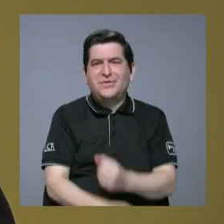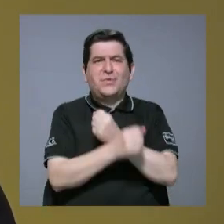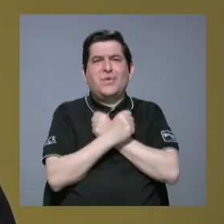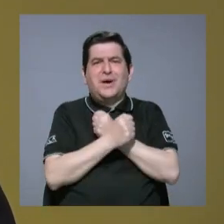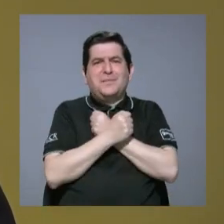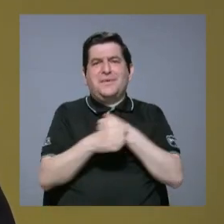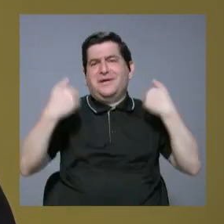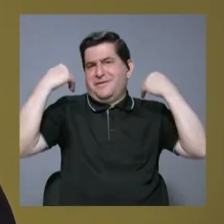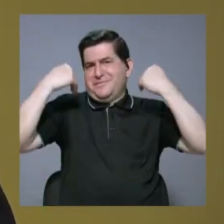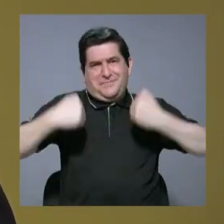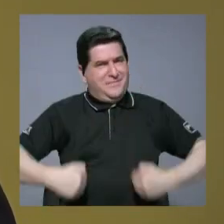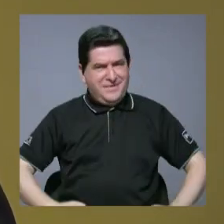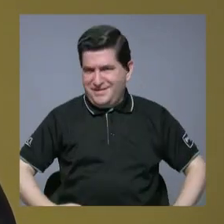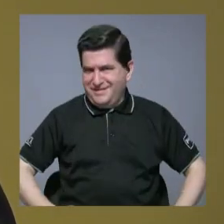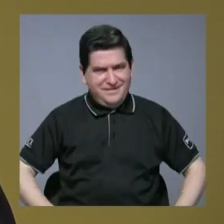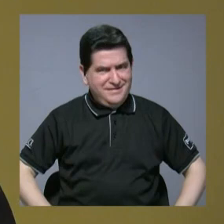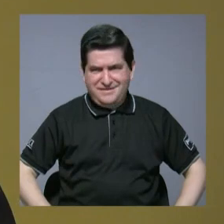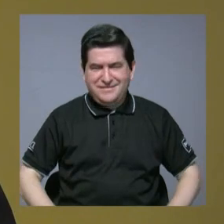humanidad,